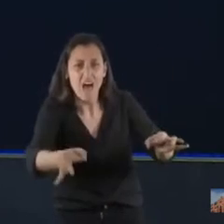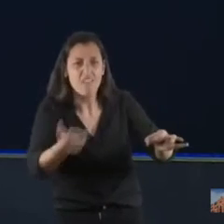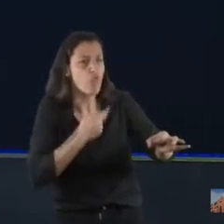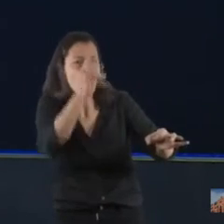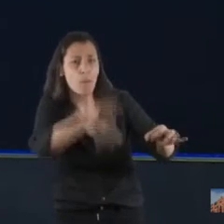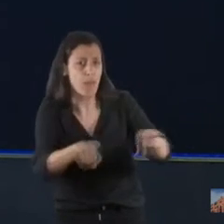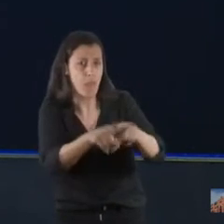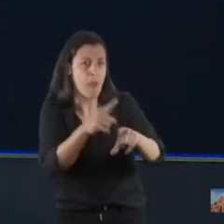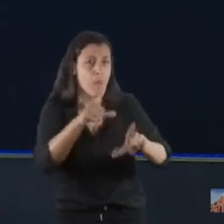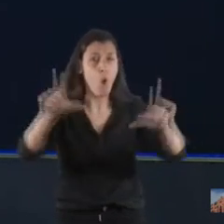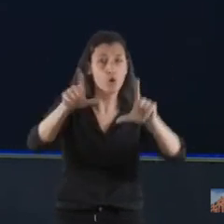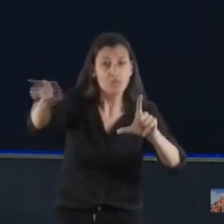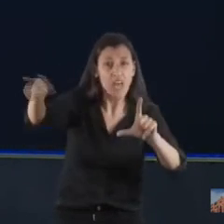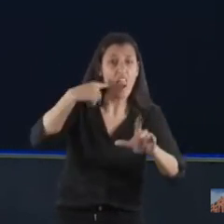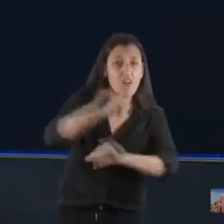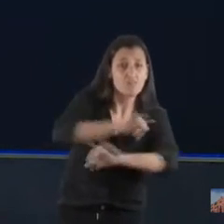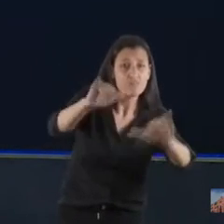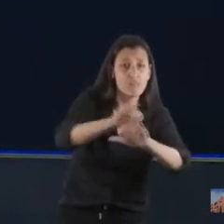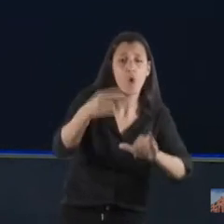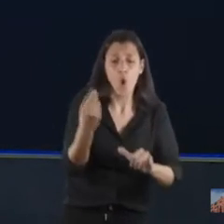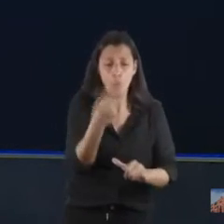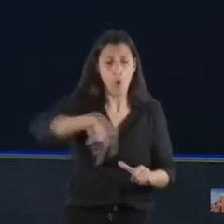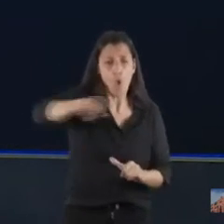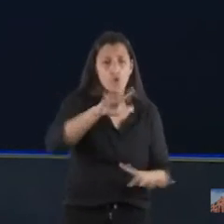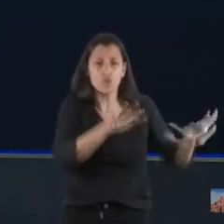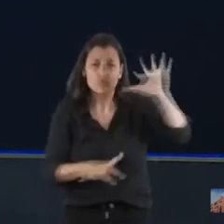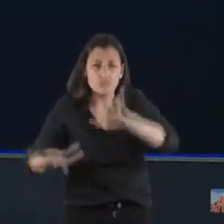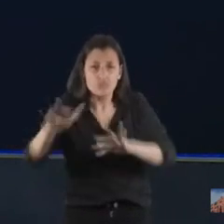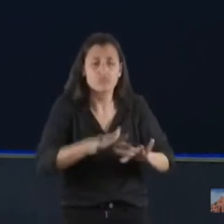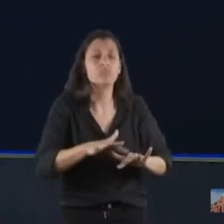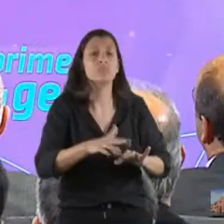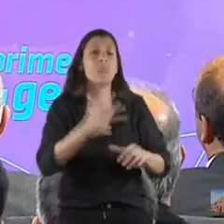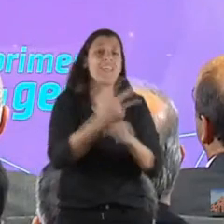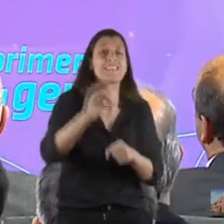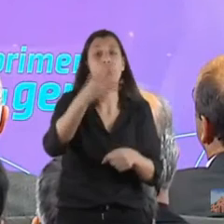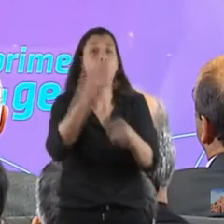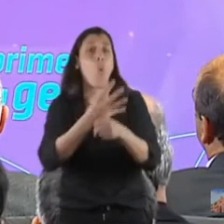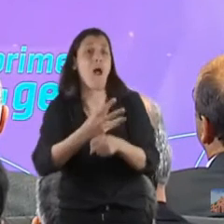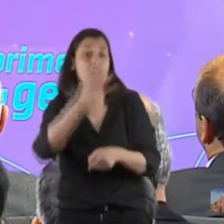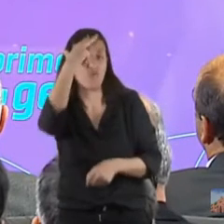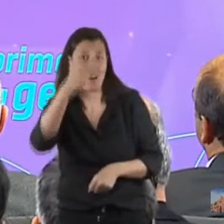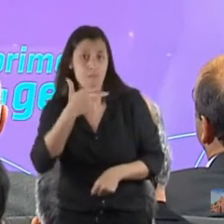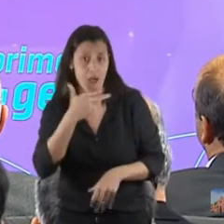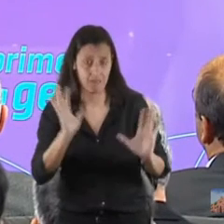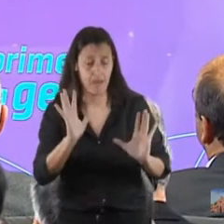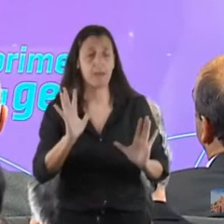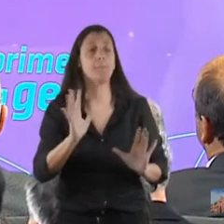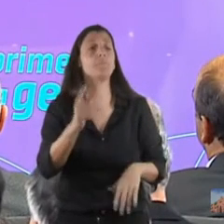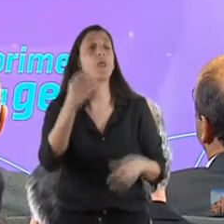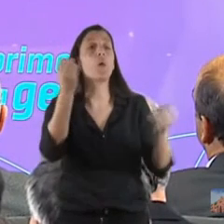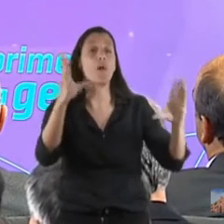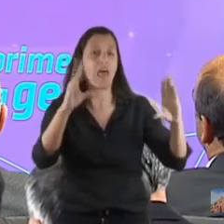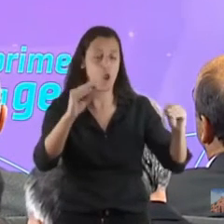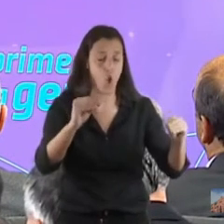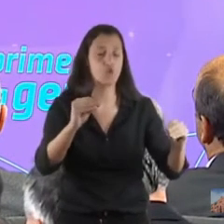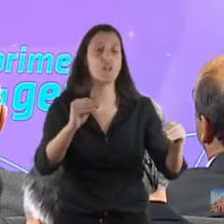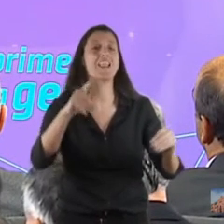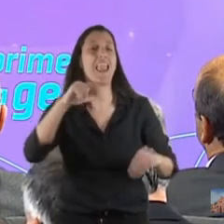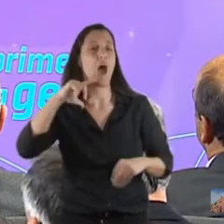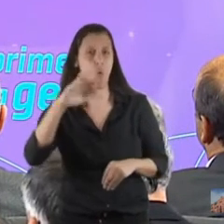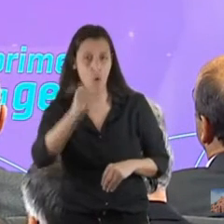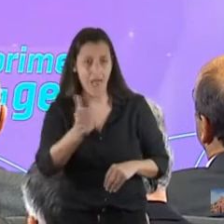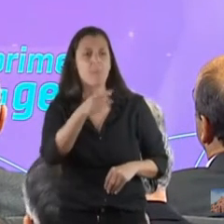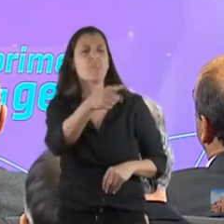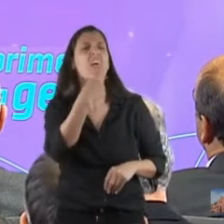el tercer y cuarto trimestre buenas noches laura ojeda de noticias argentinas